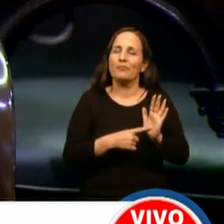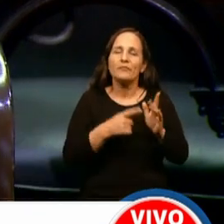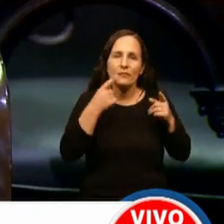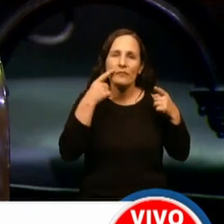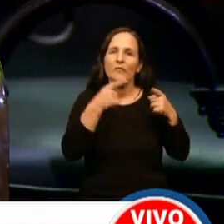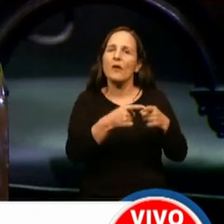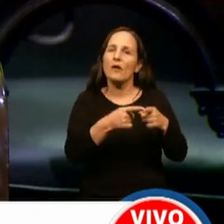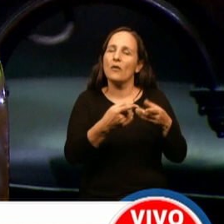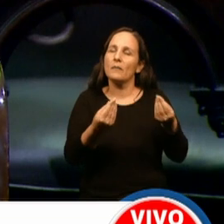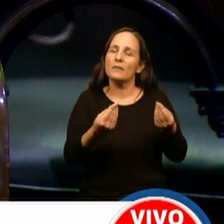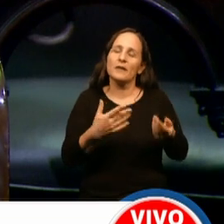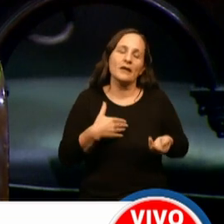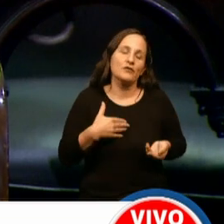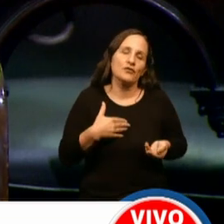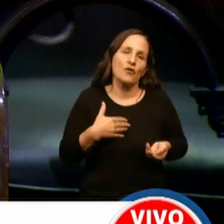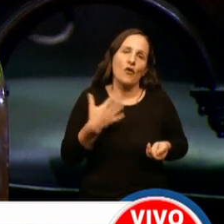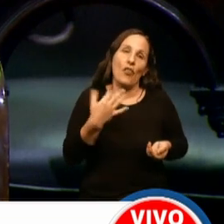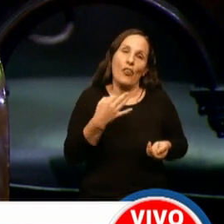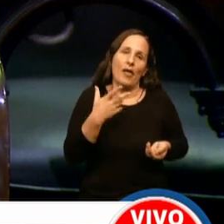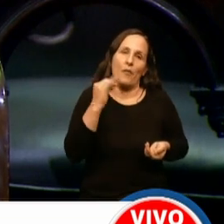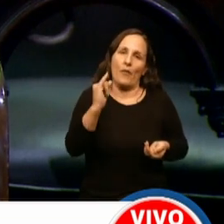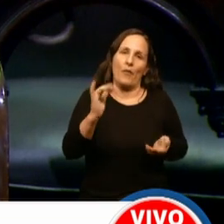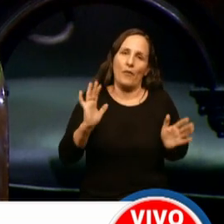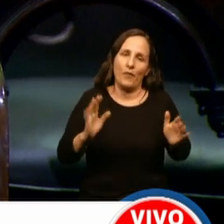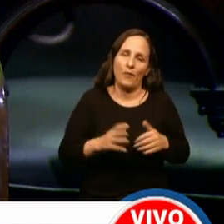esgrimida que no puedo más que compartir